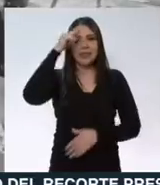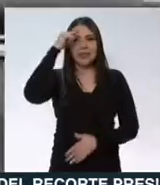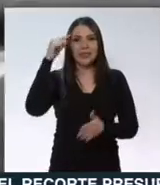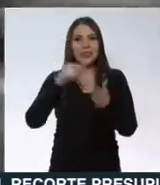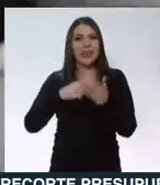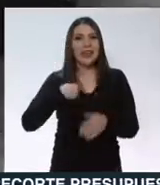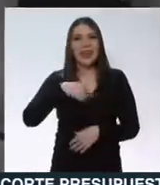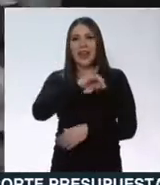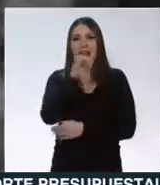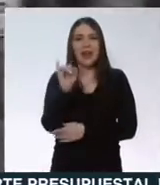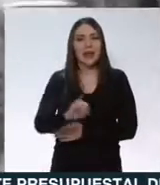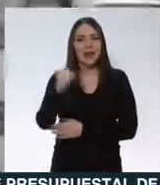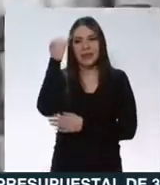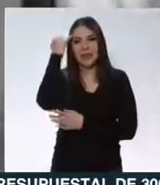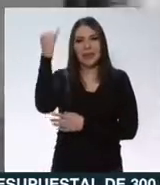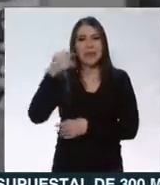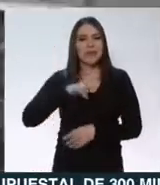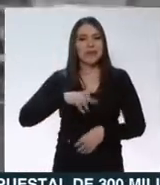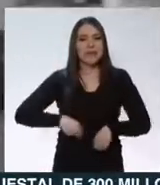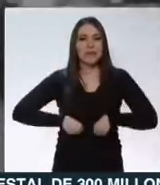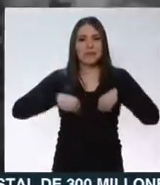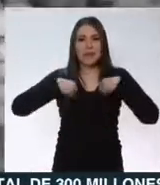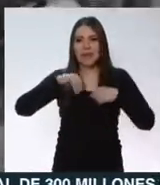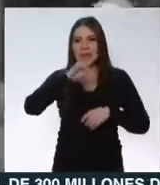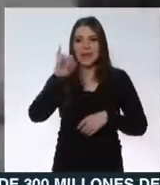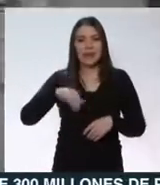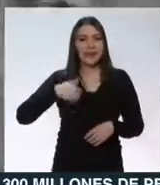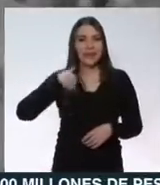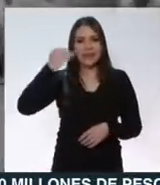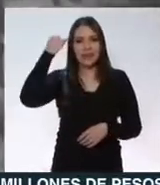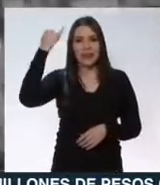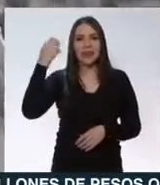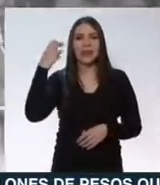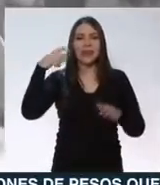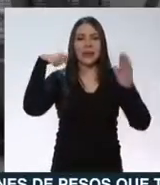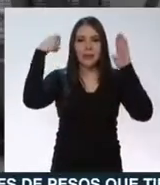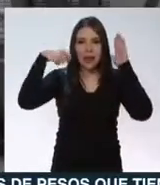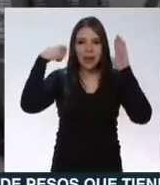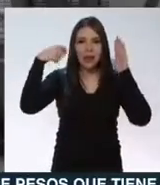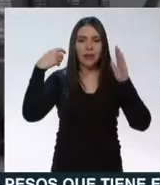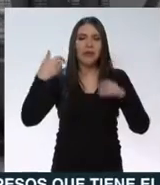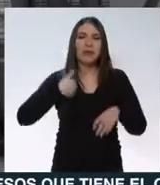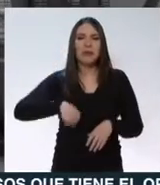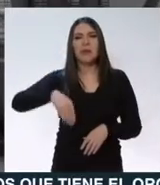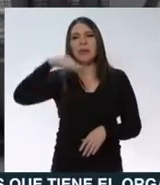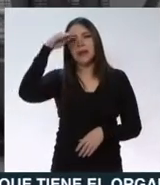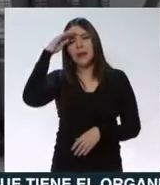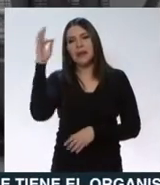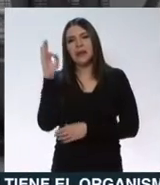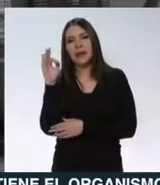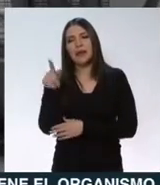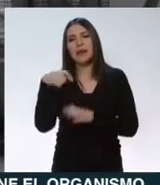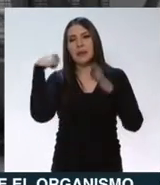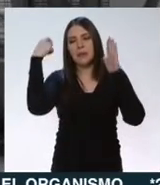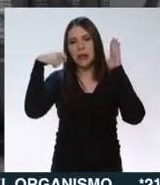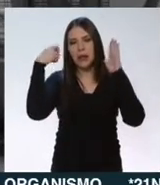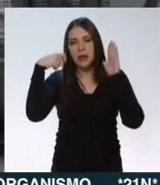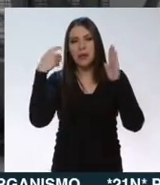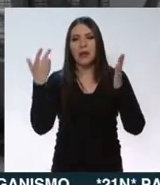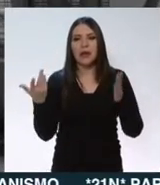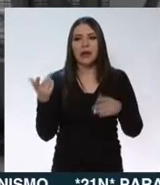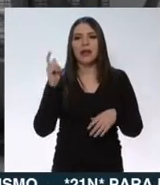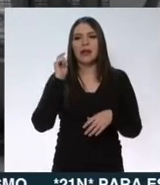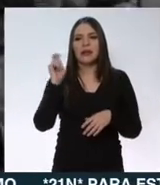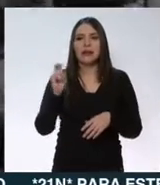Nunca imaginé algo así en mi vida. En la película, pensé tal vez que era una película que estaría